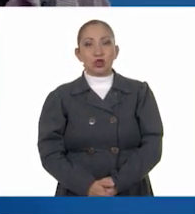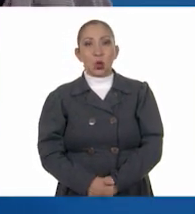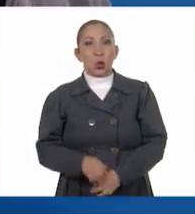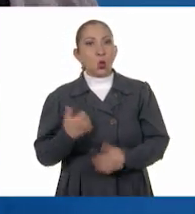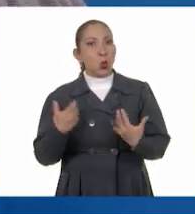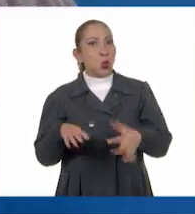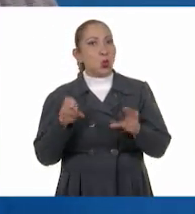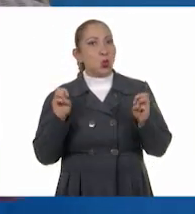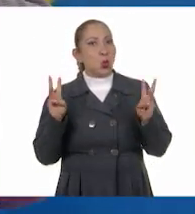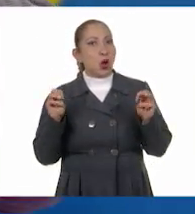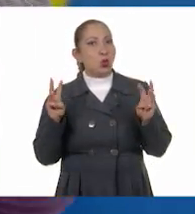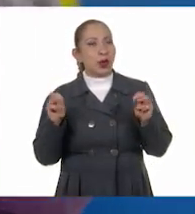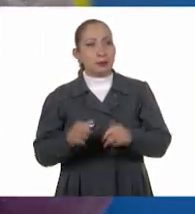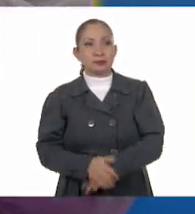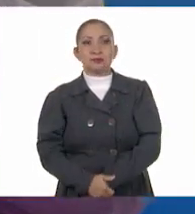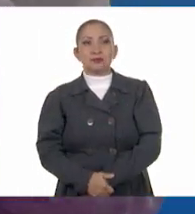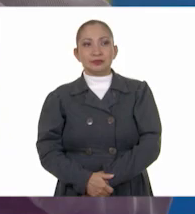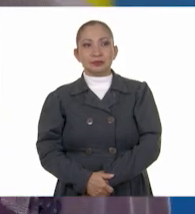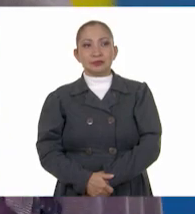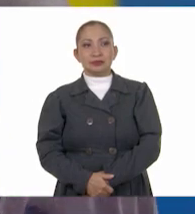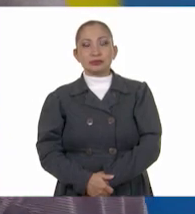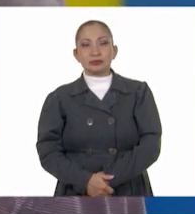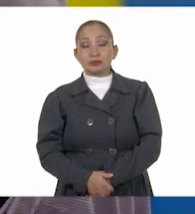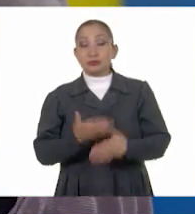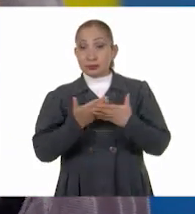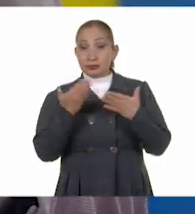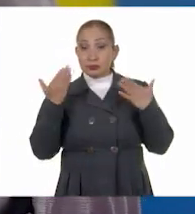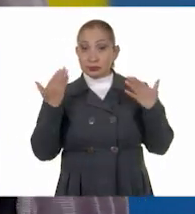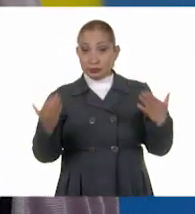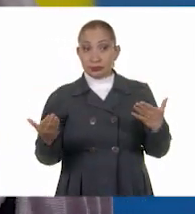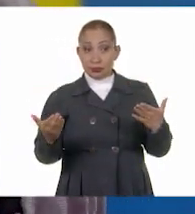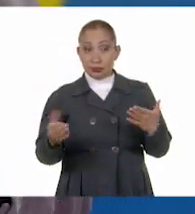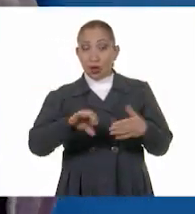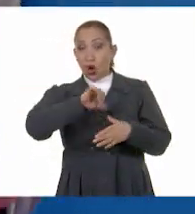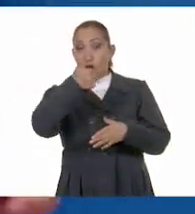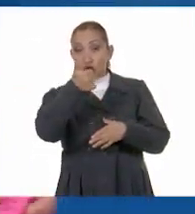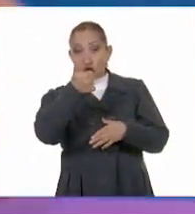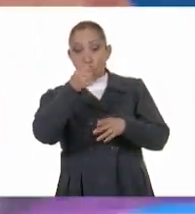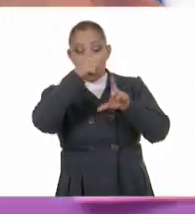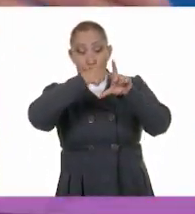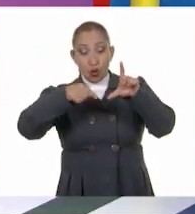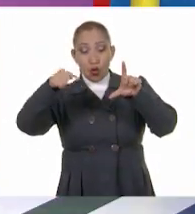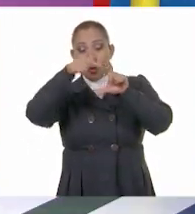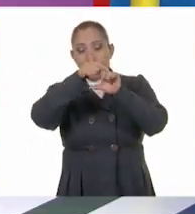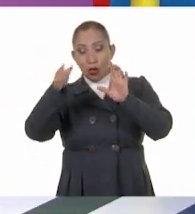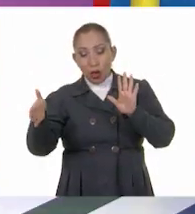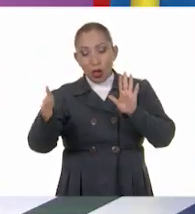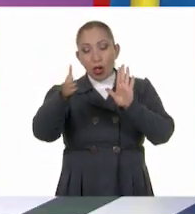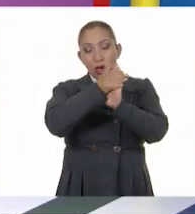¡Oh! Bien. Y entonces... Y ahora vamos a tener que pegar el otro círculo aquí.